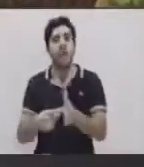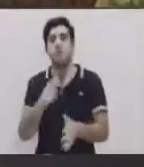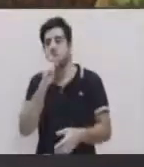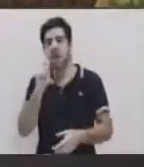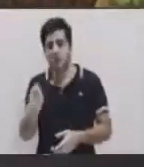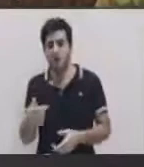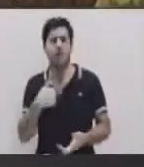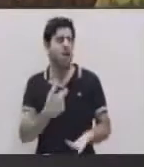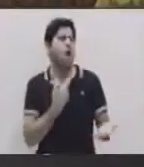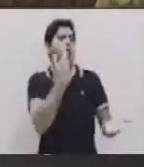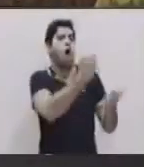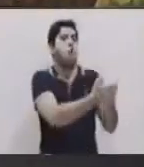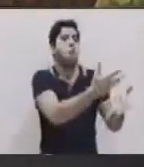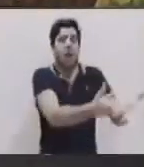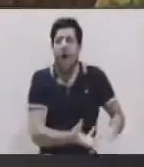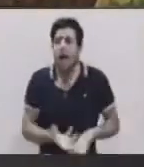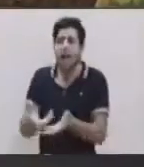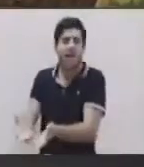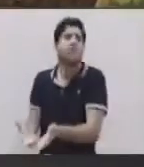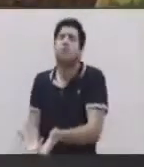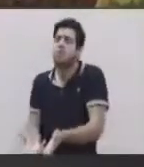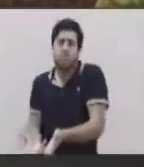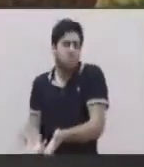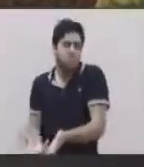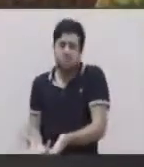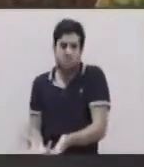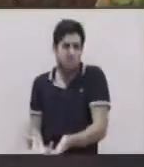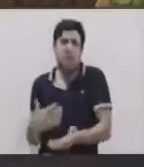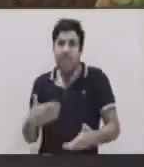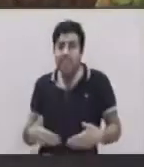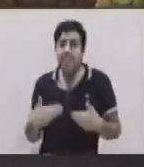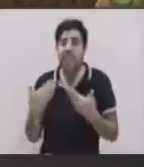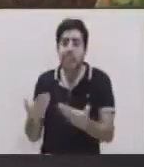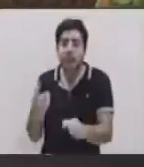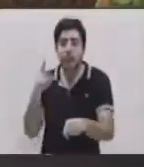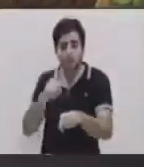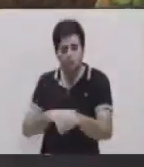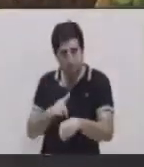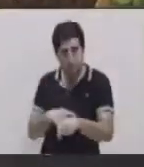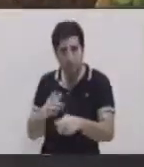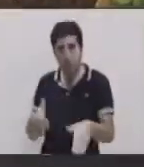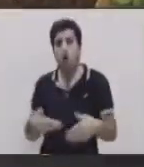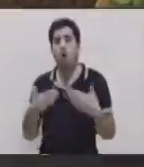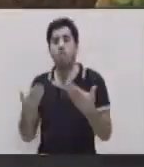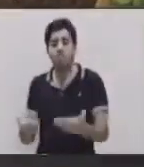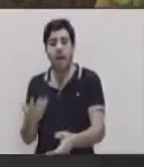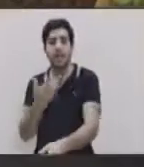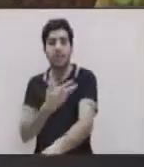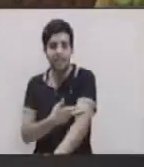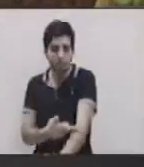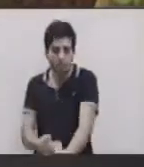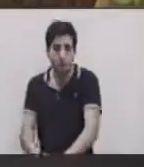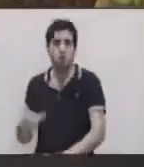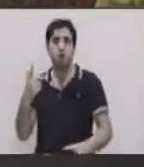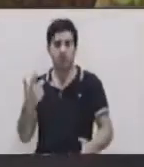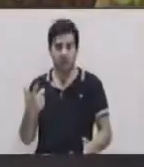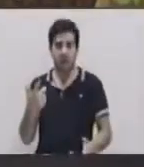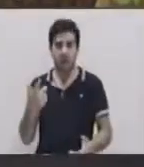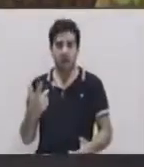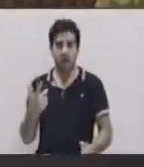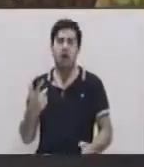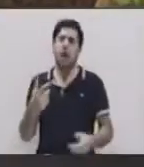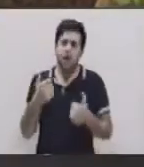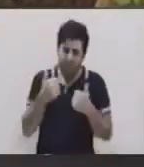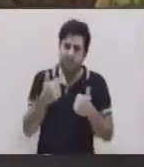nuestros hijos? ¿Verdad? Memorias, creando memorias con ellos, no precisamente algo material. Otro